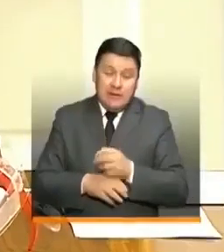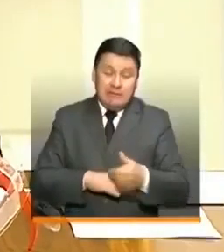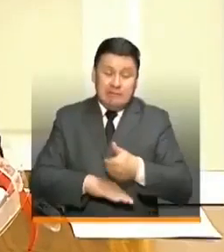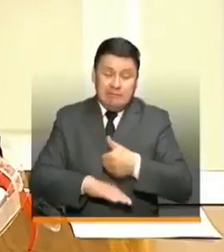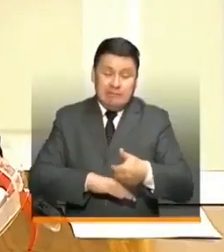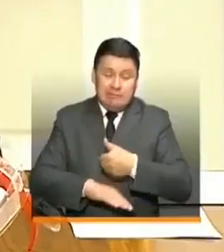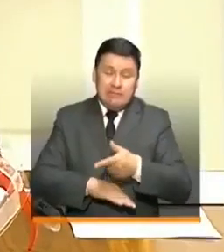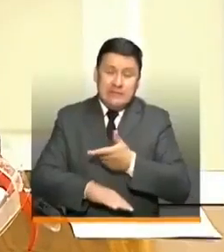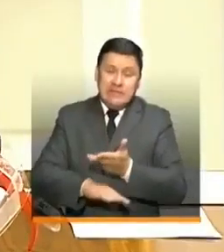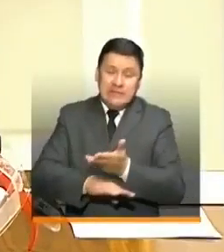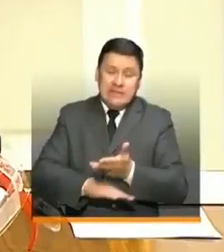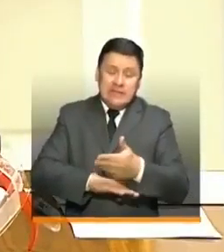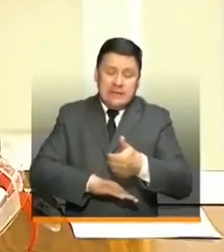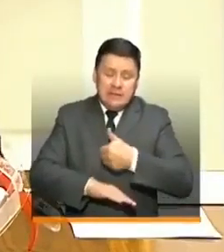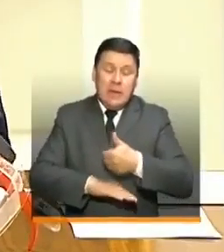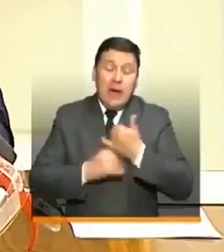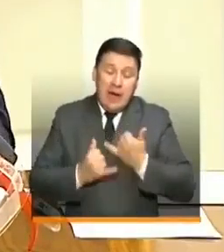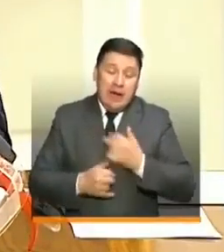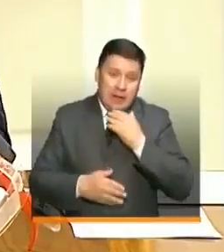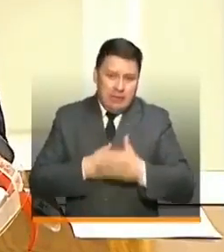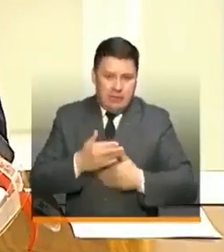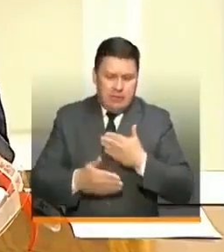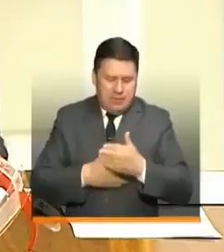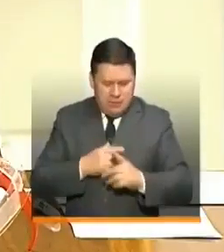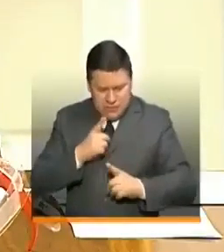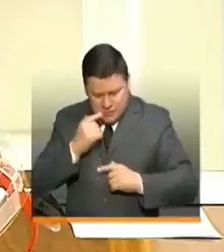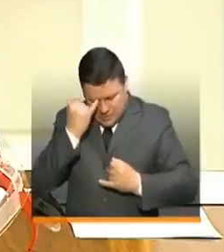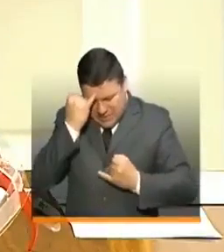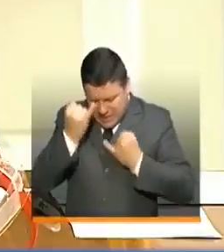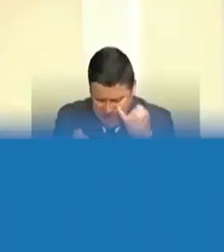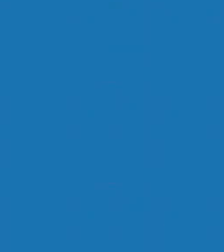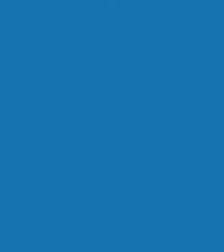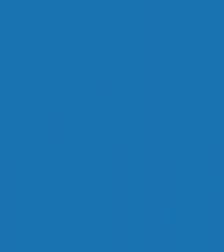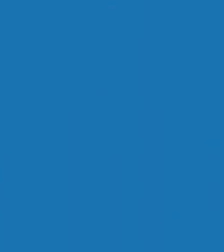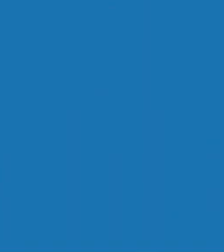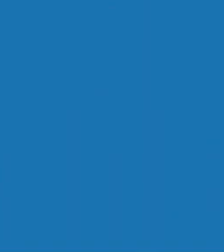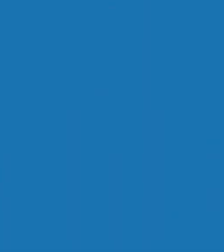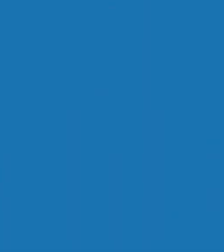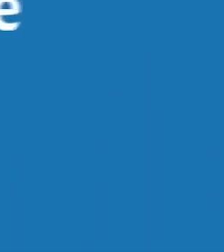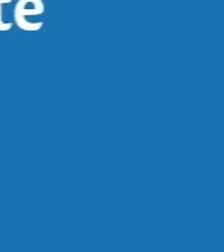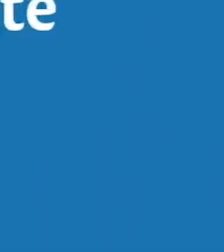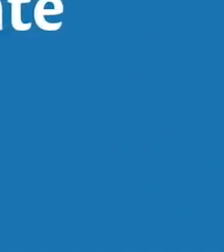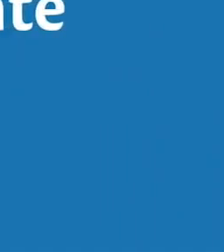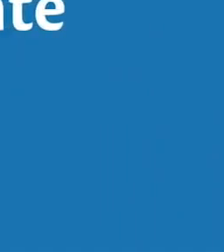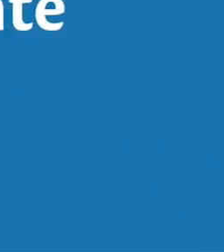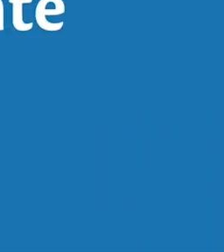exigentes, pero también son momentos donde sale a relucir lo mejor de nuestro país.